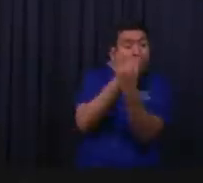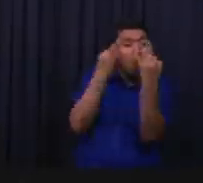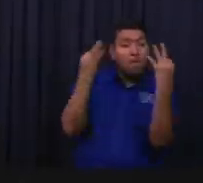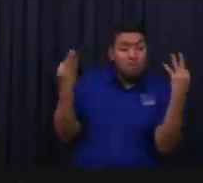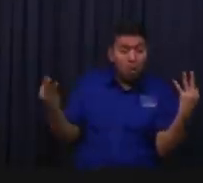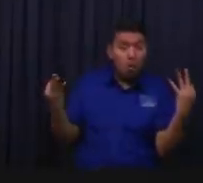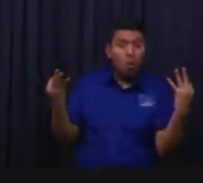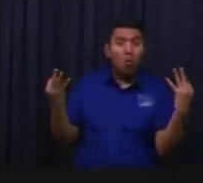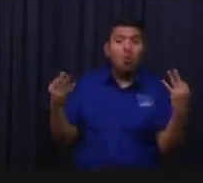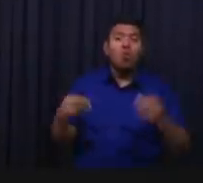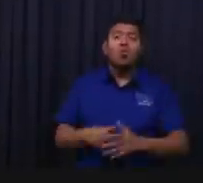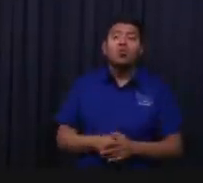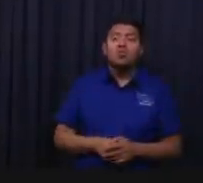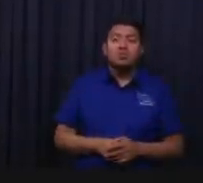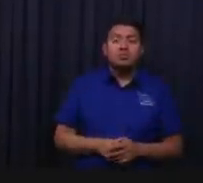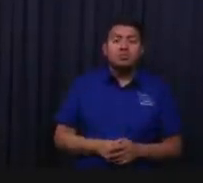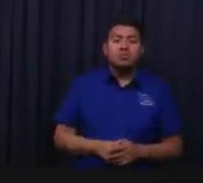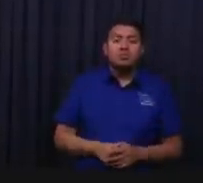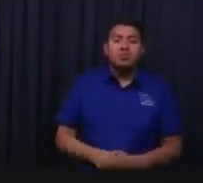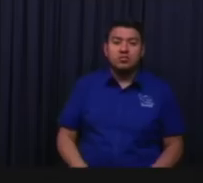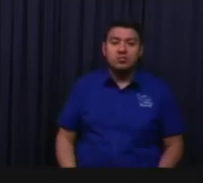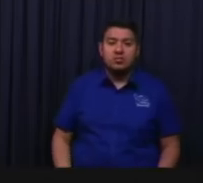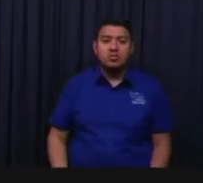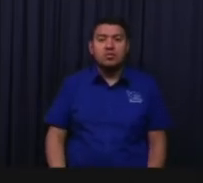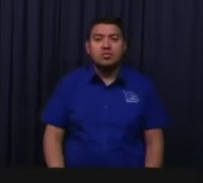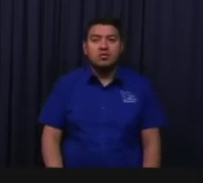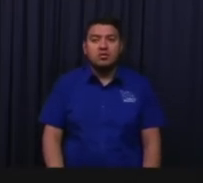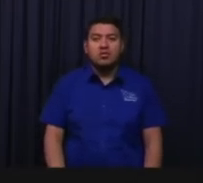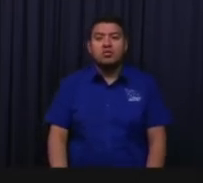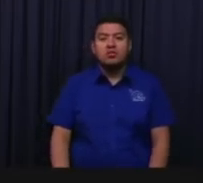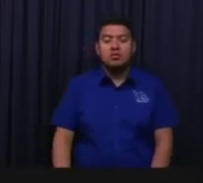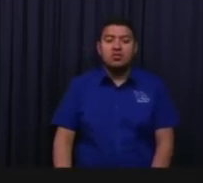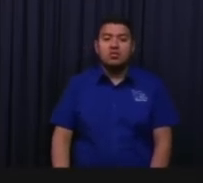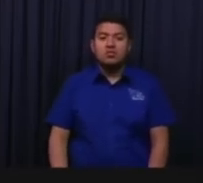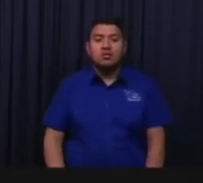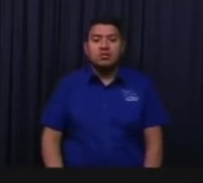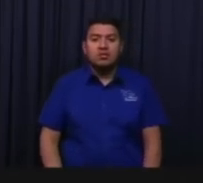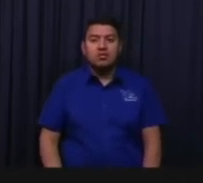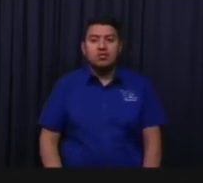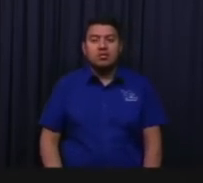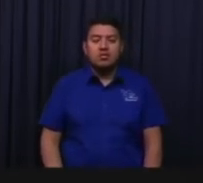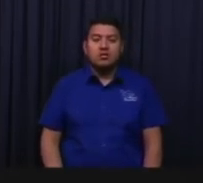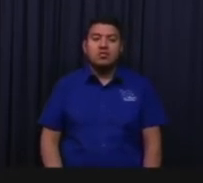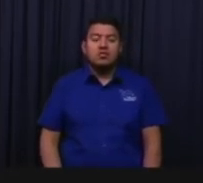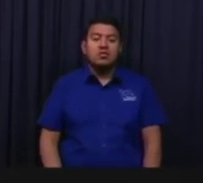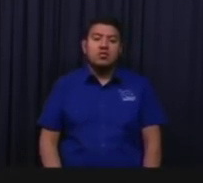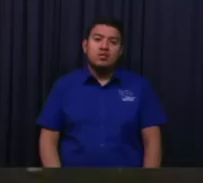evolucionó y se convirtió en un Ish. Cuando se convirtió en un Ish, plantó,